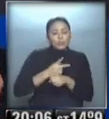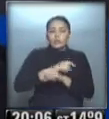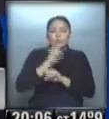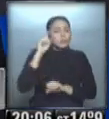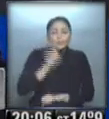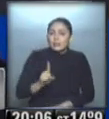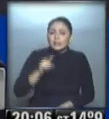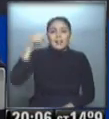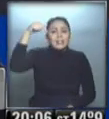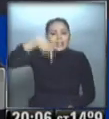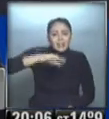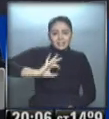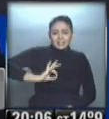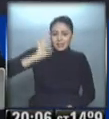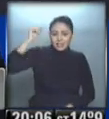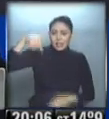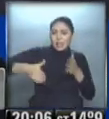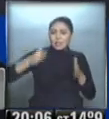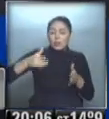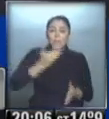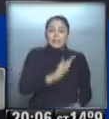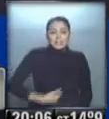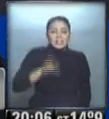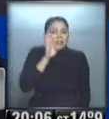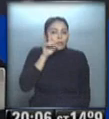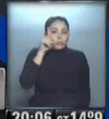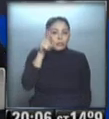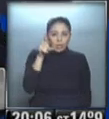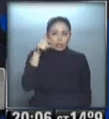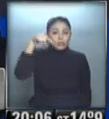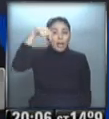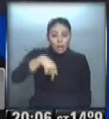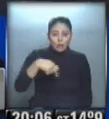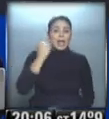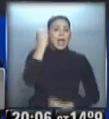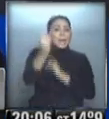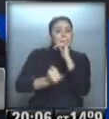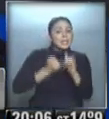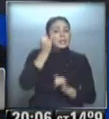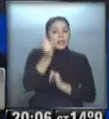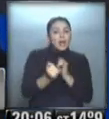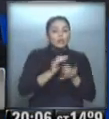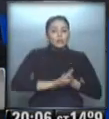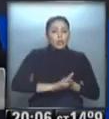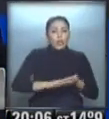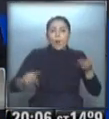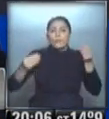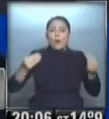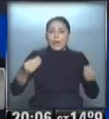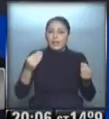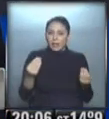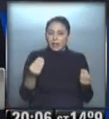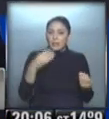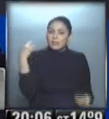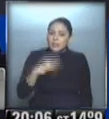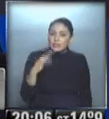que a comienzos del siglo XXI el presidente de los Estados Unidos esté dando explicaciones de por qué hay que